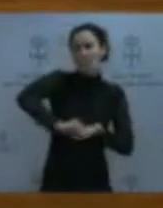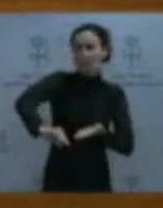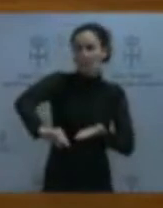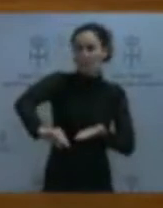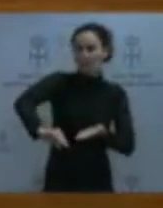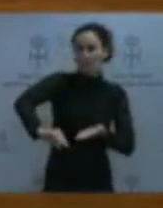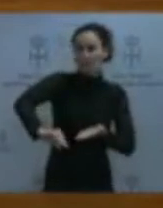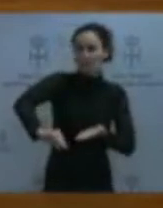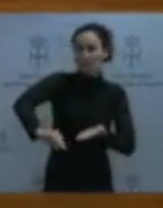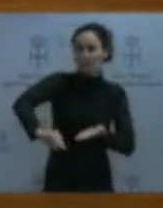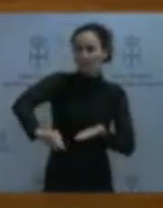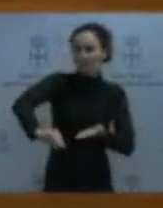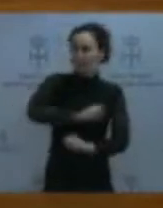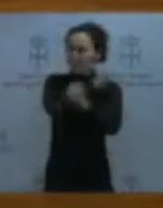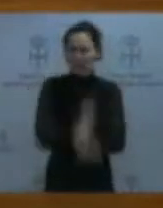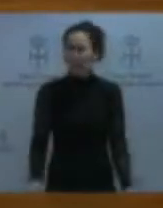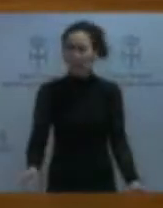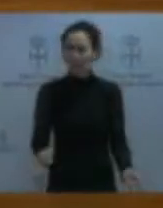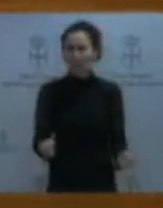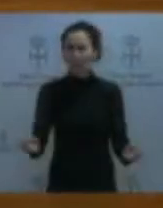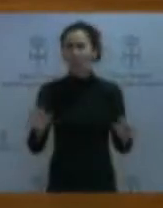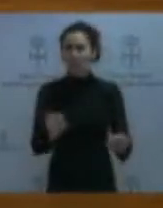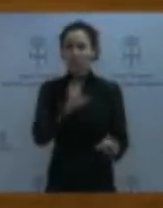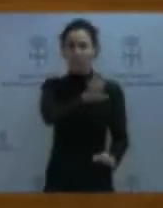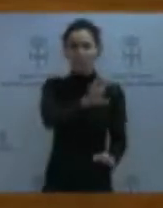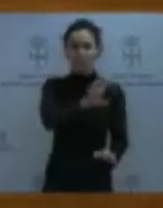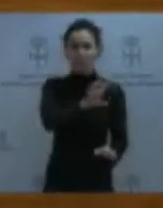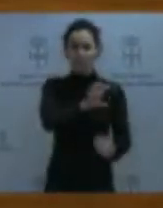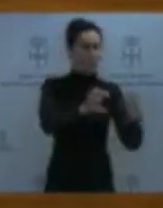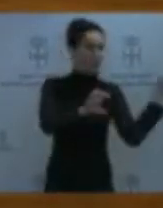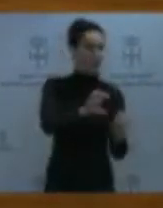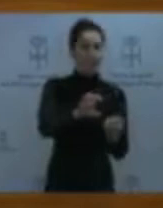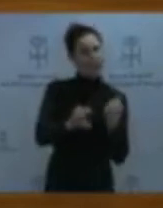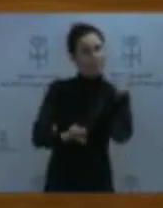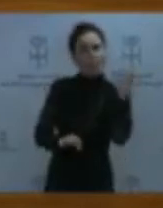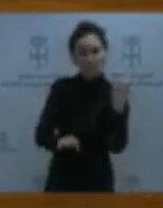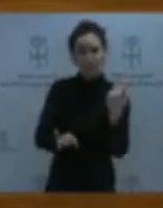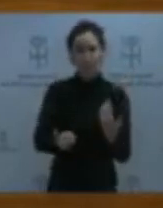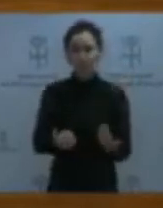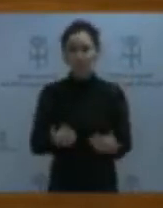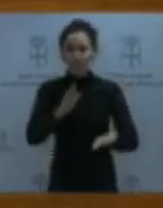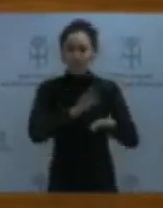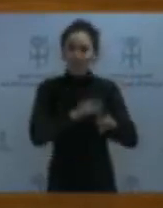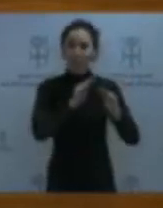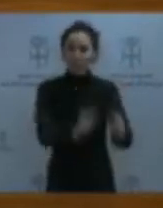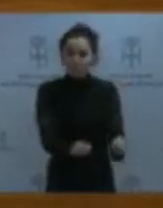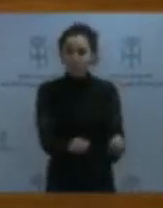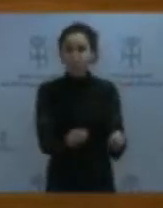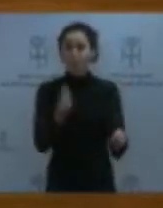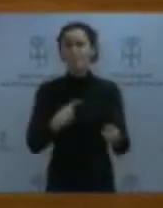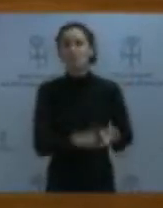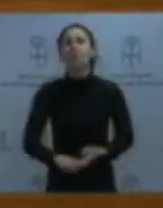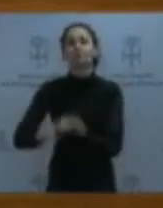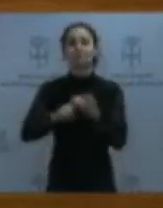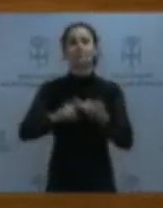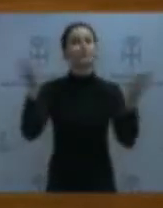ser justamente cuando se está apoyando un modelo de Estado que conlleva pues esa falta de solidaridad,